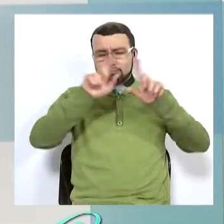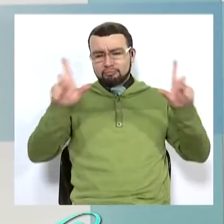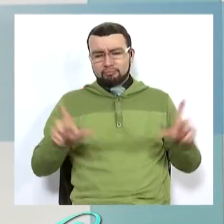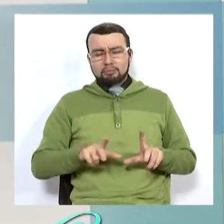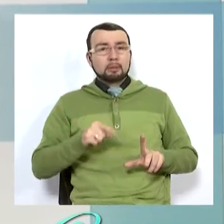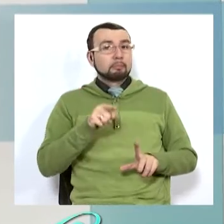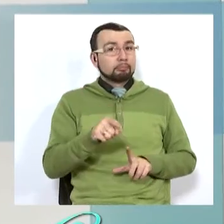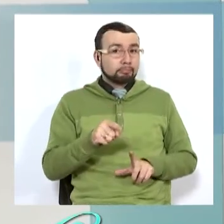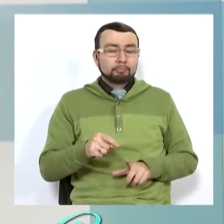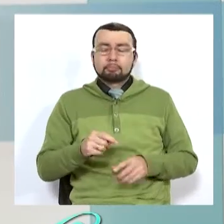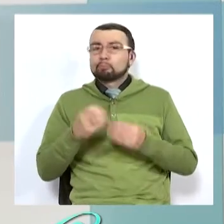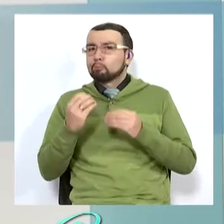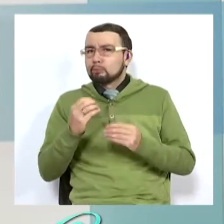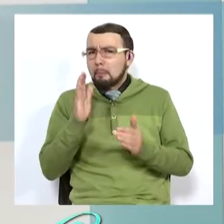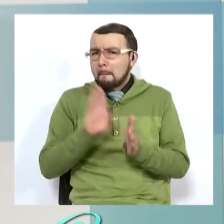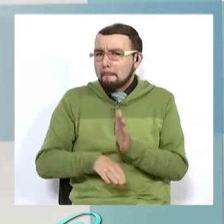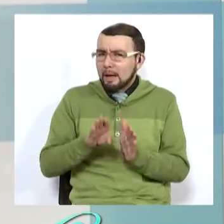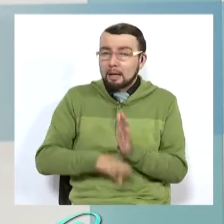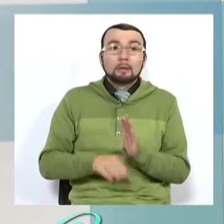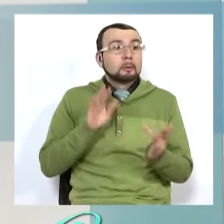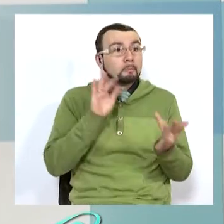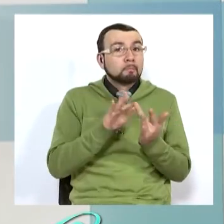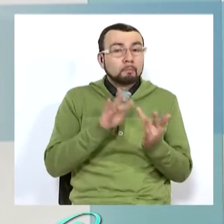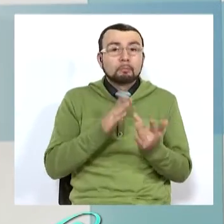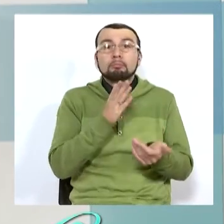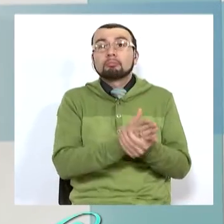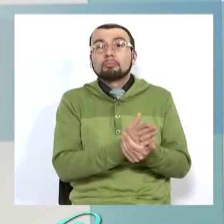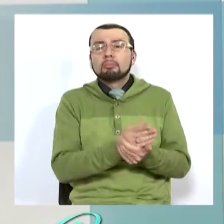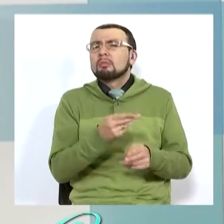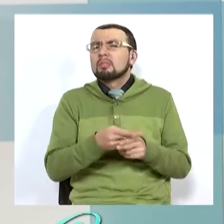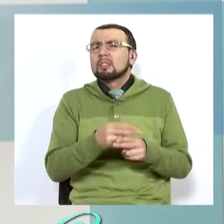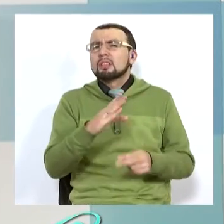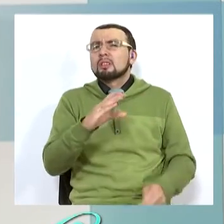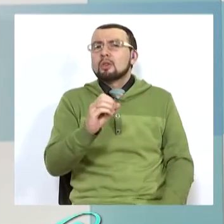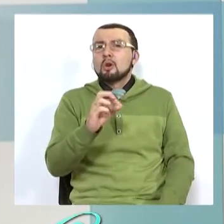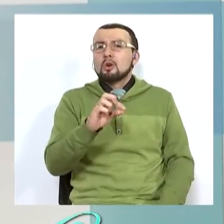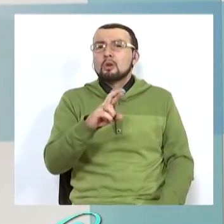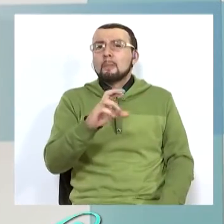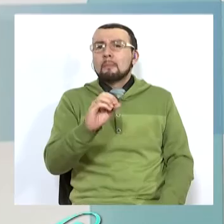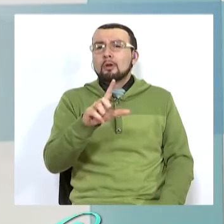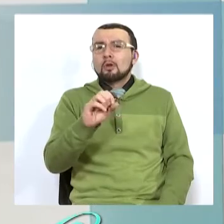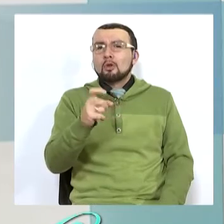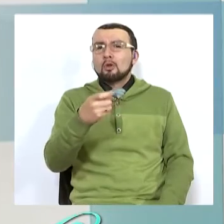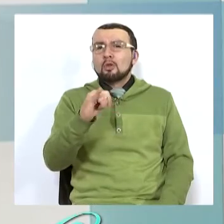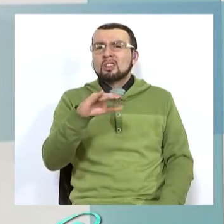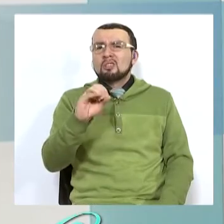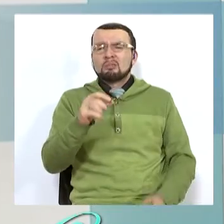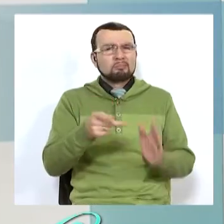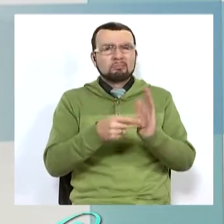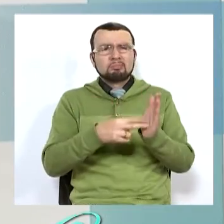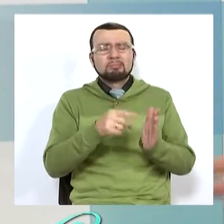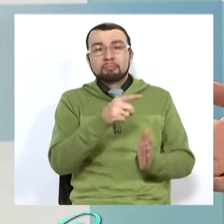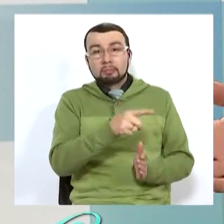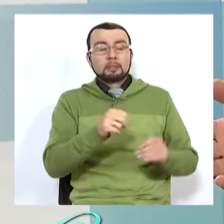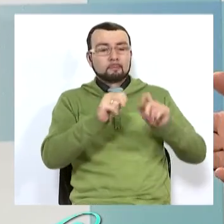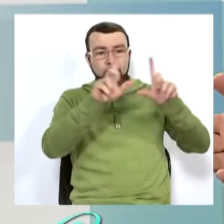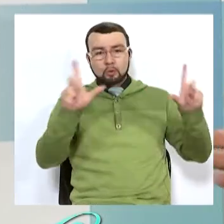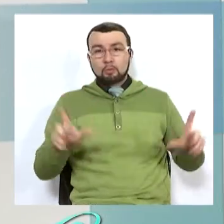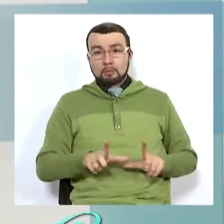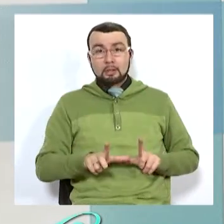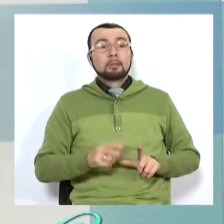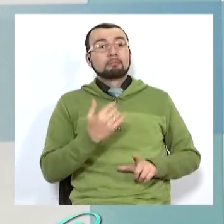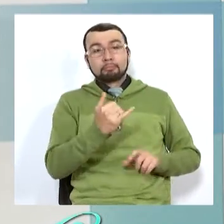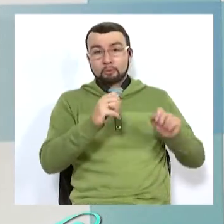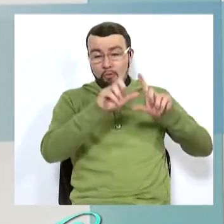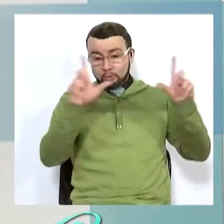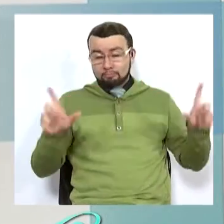que cada vez tenemos que utilizar más, el coprológico. Estamos invadidos de parásitos y no es